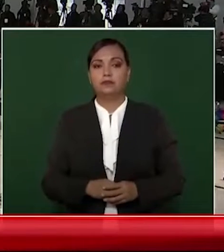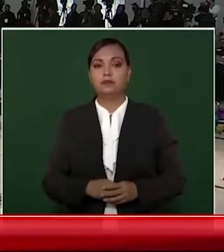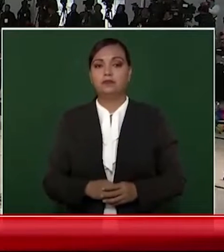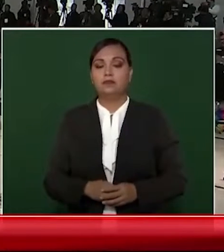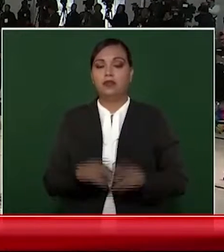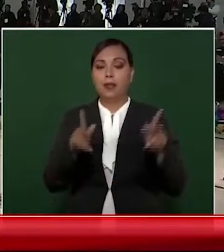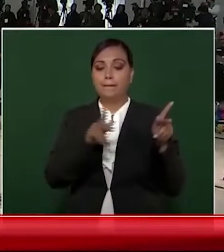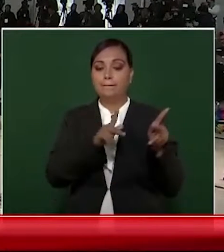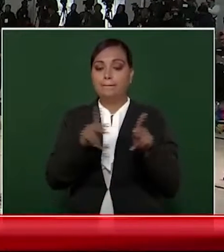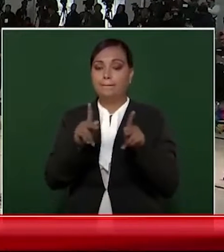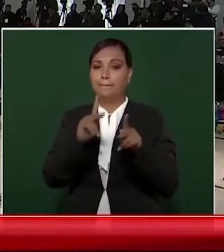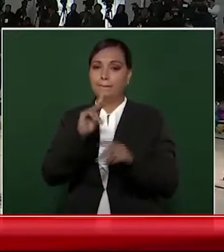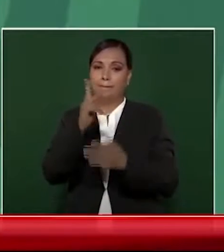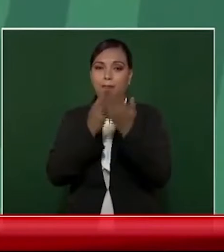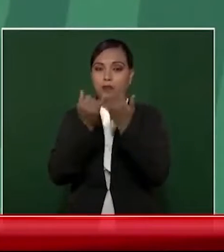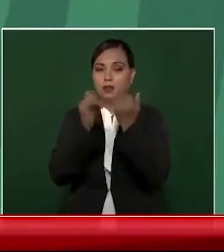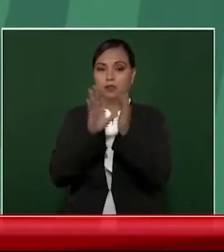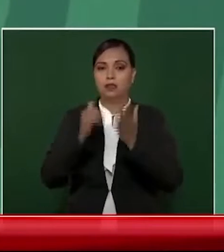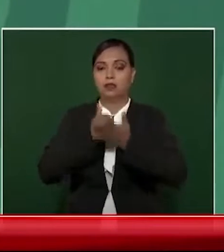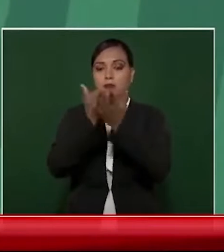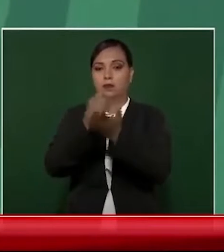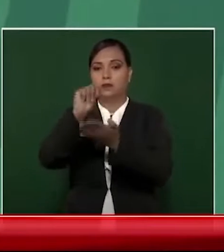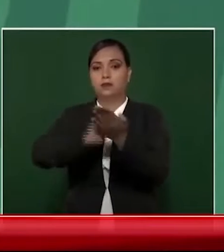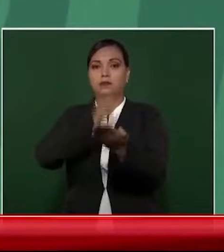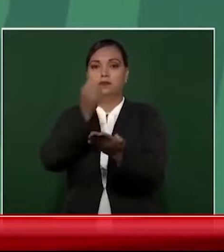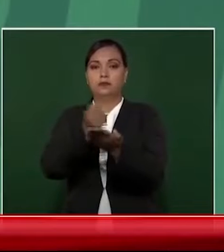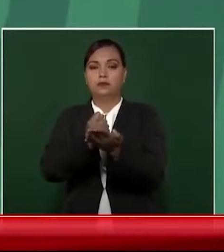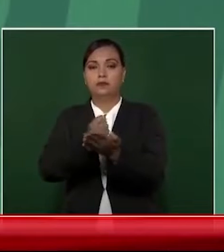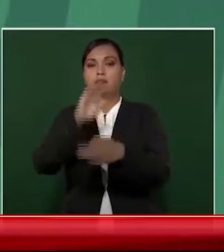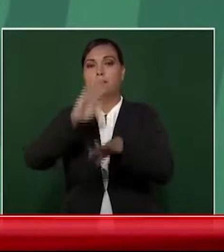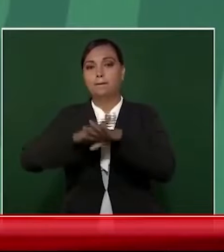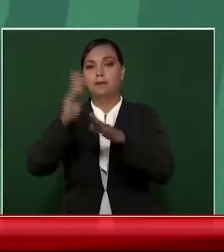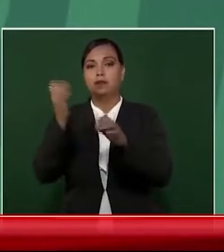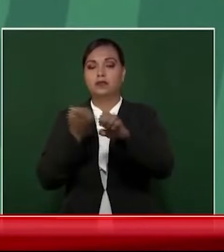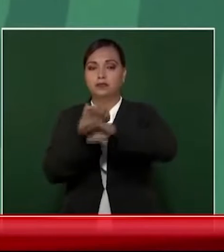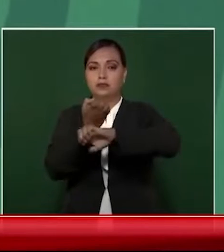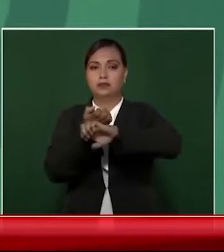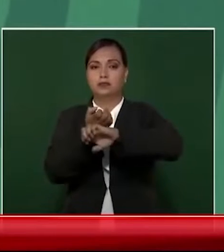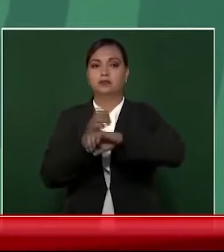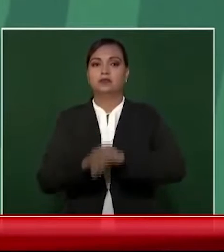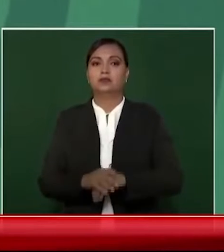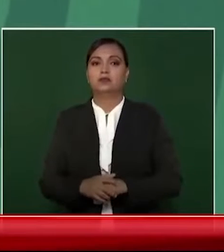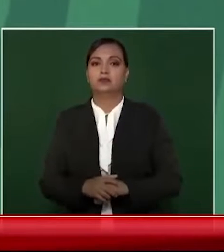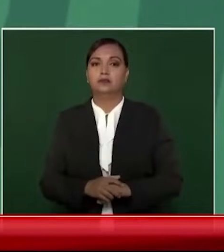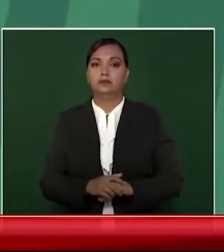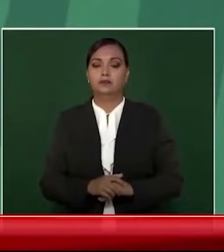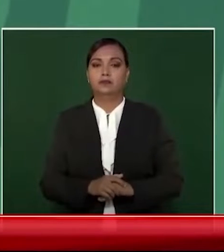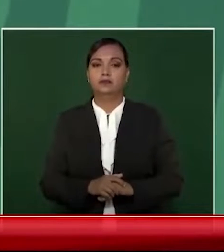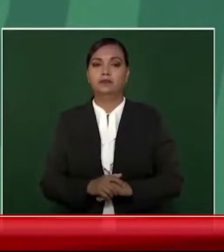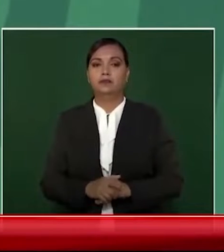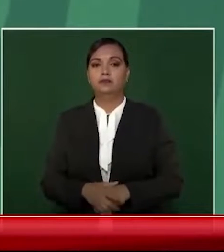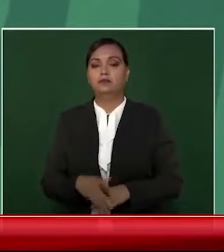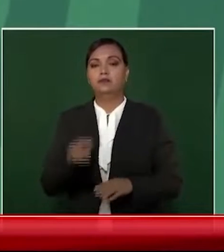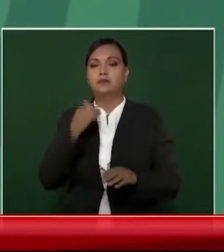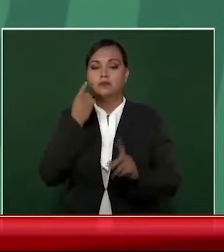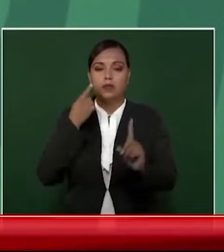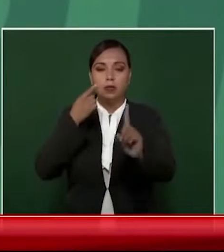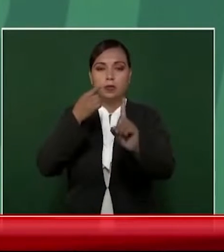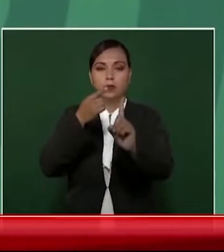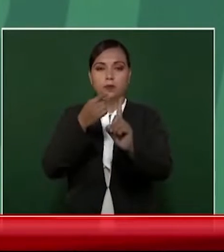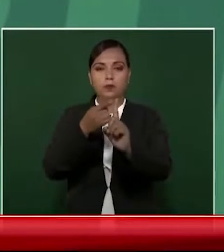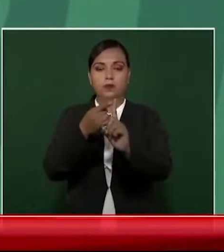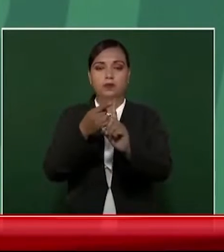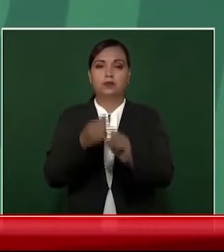Los planes de apoyo a Tamaulipas y a otros estados, pues el propósito es